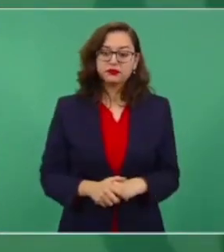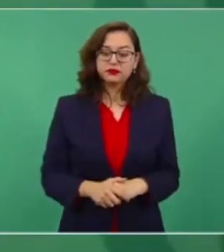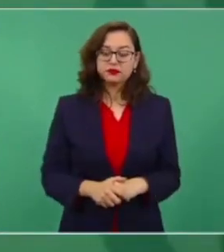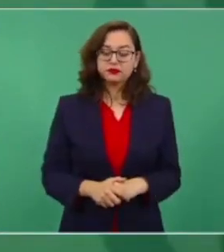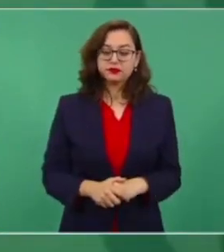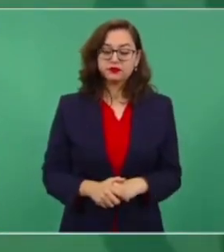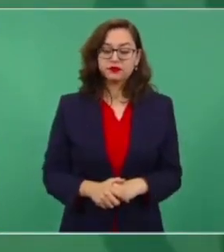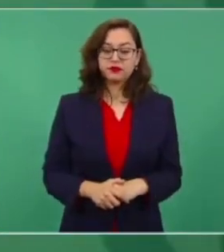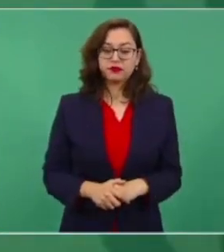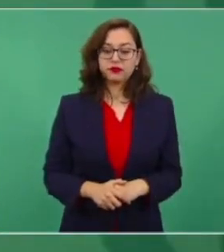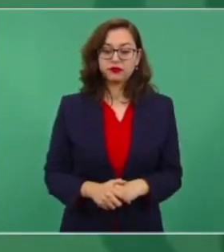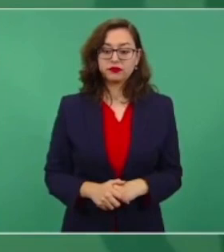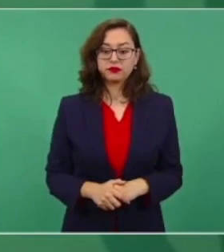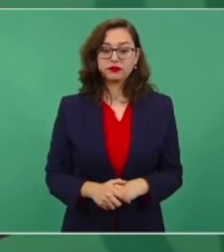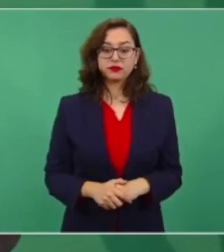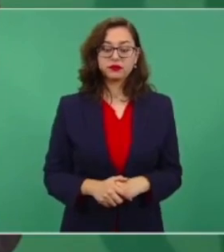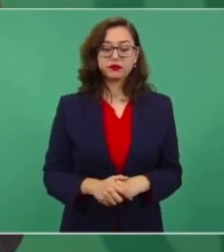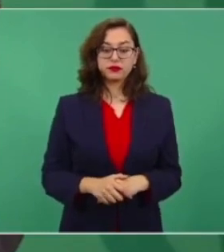Nacional y